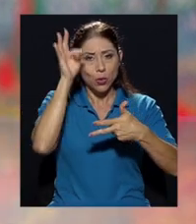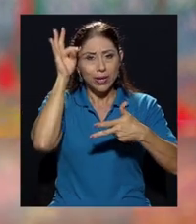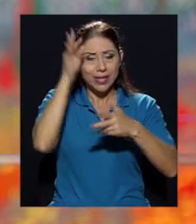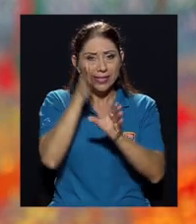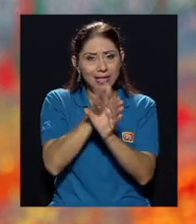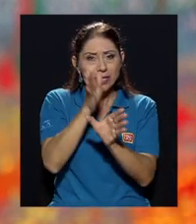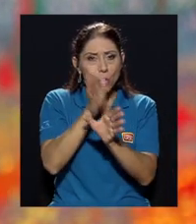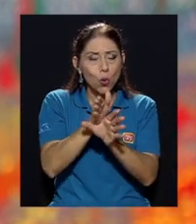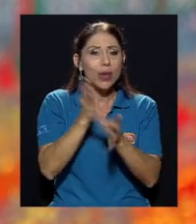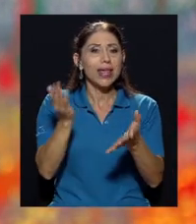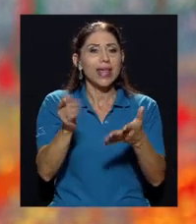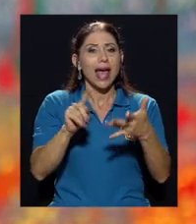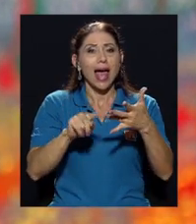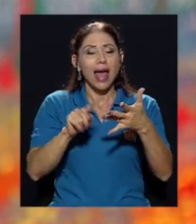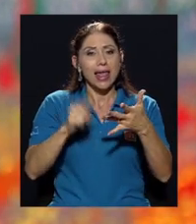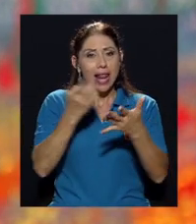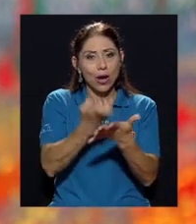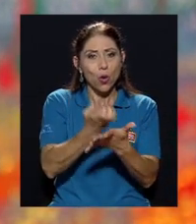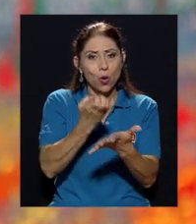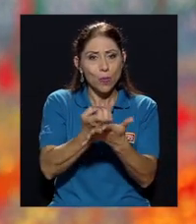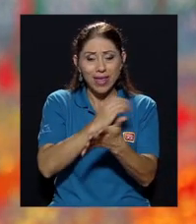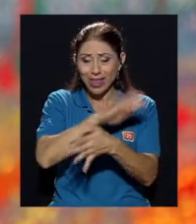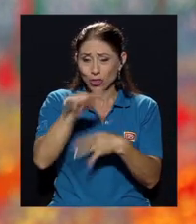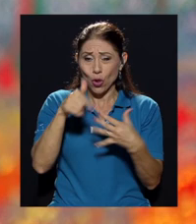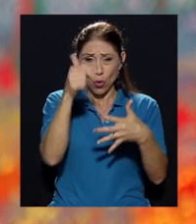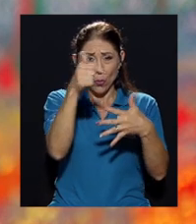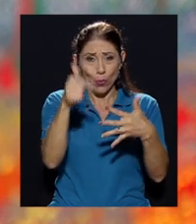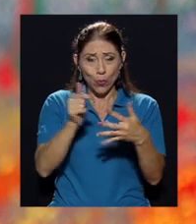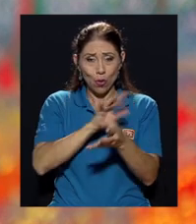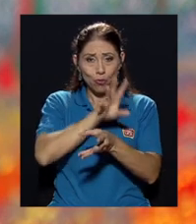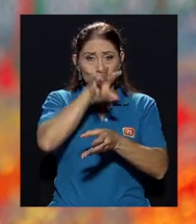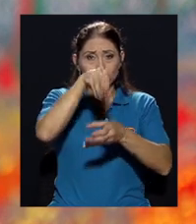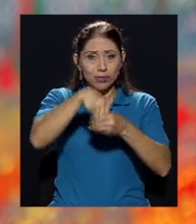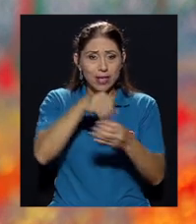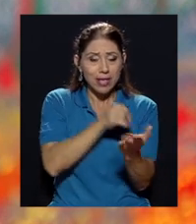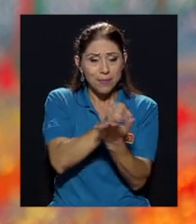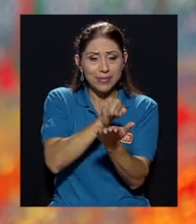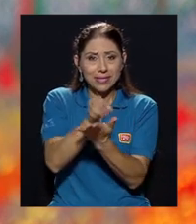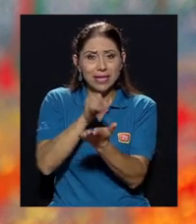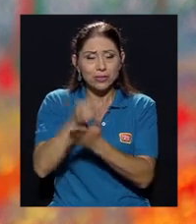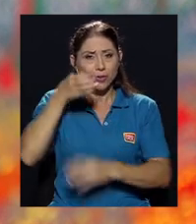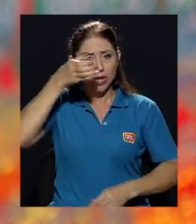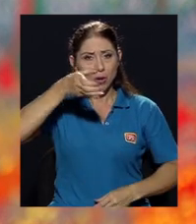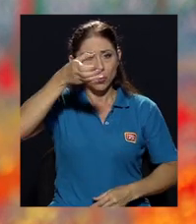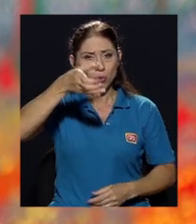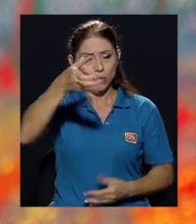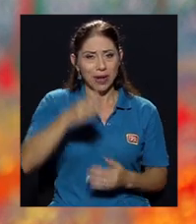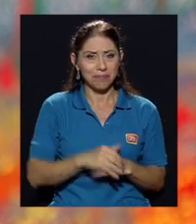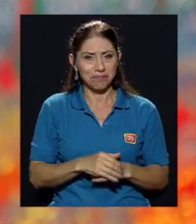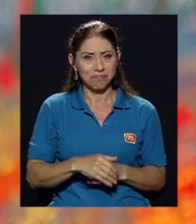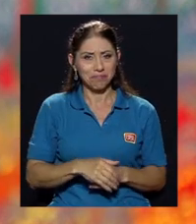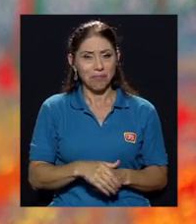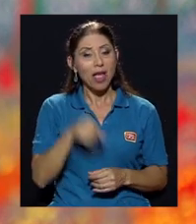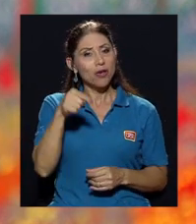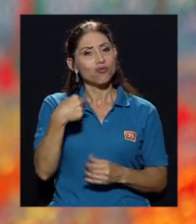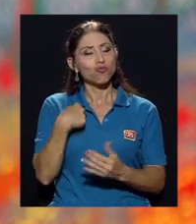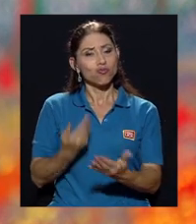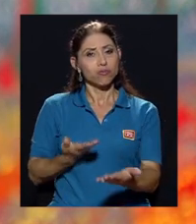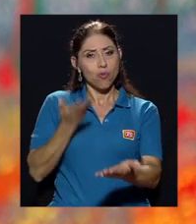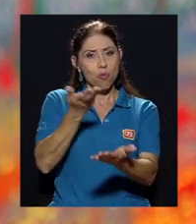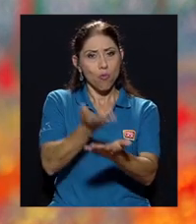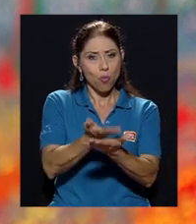la psicología o de la economía dentro de mi investigación sobre la cultura. Entonces, en esa línea yo